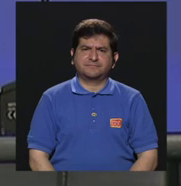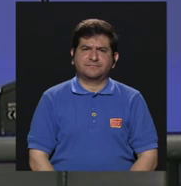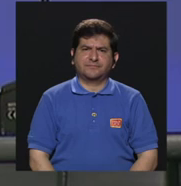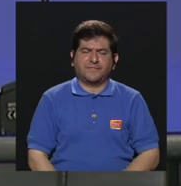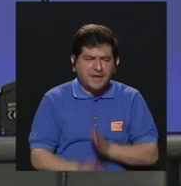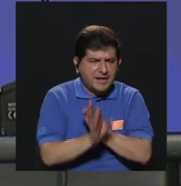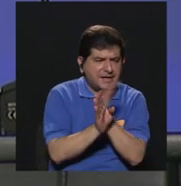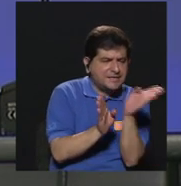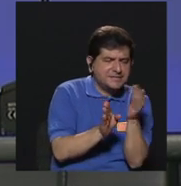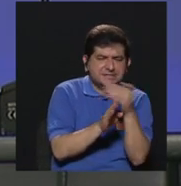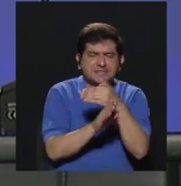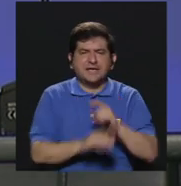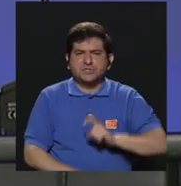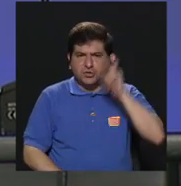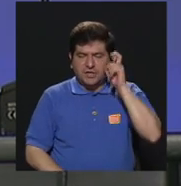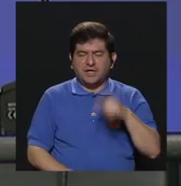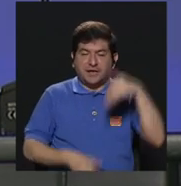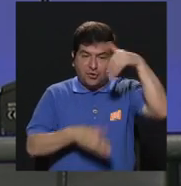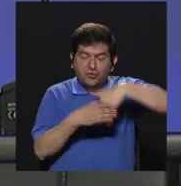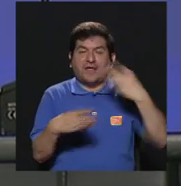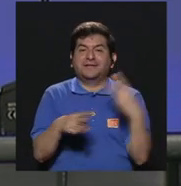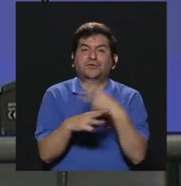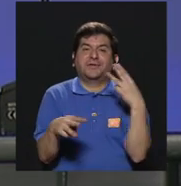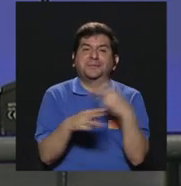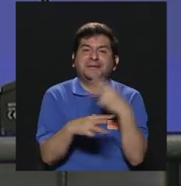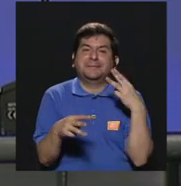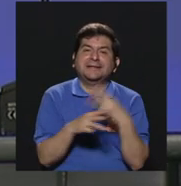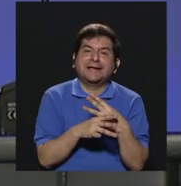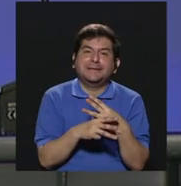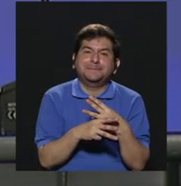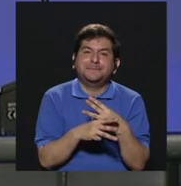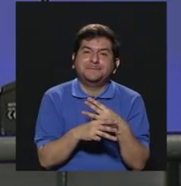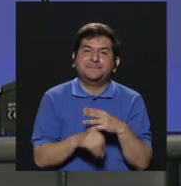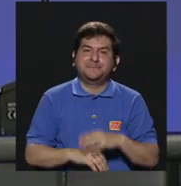sesgos de género en la matemática.